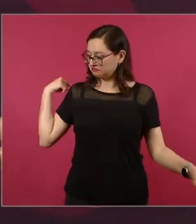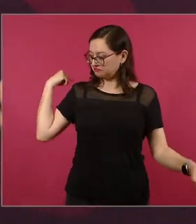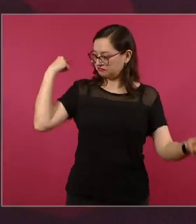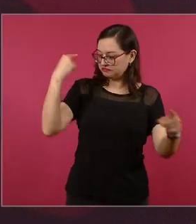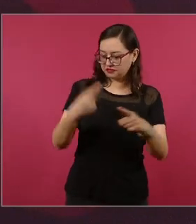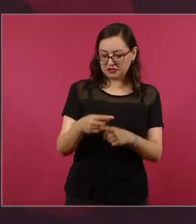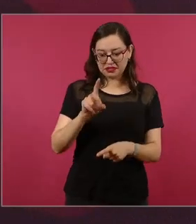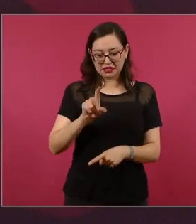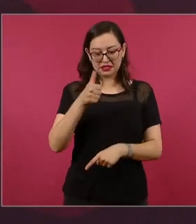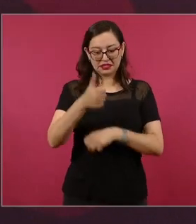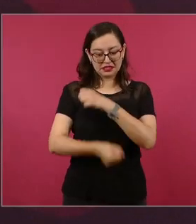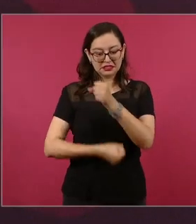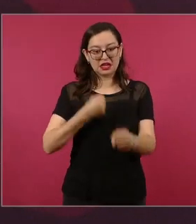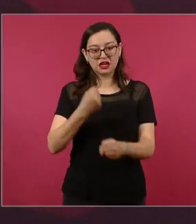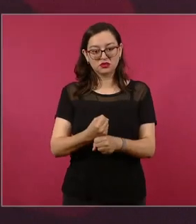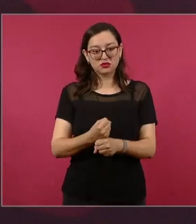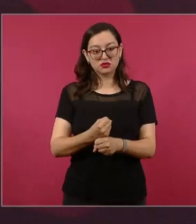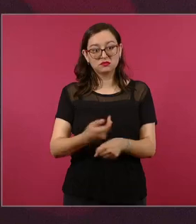nuestro país.